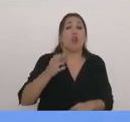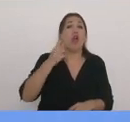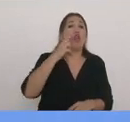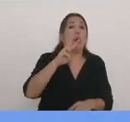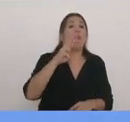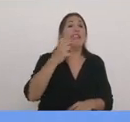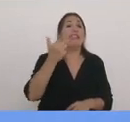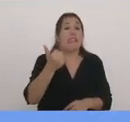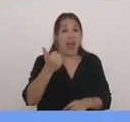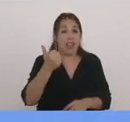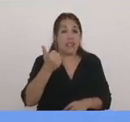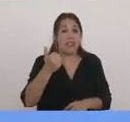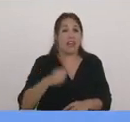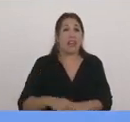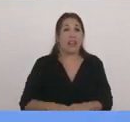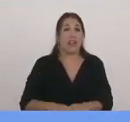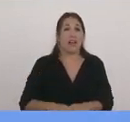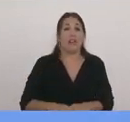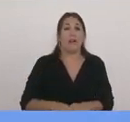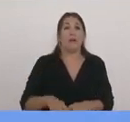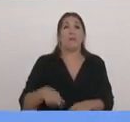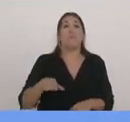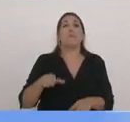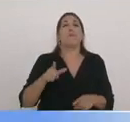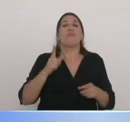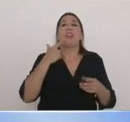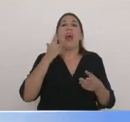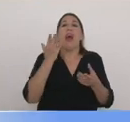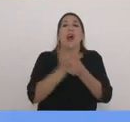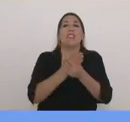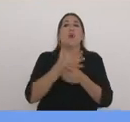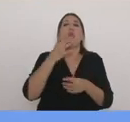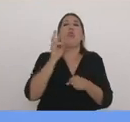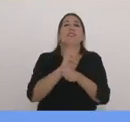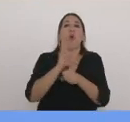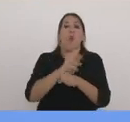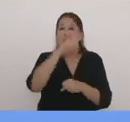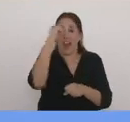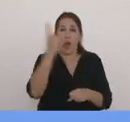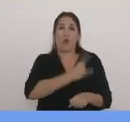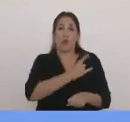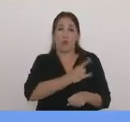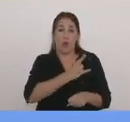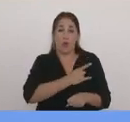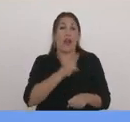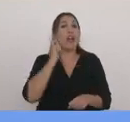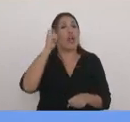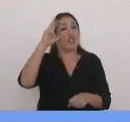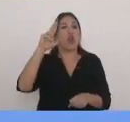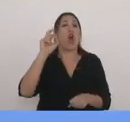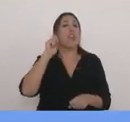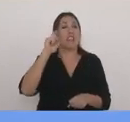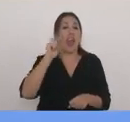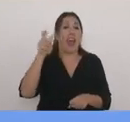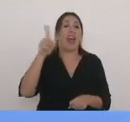2006, en el Archivo de Seguridad Nacional de la Universidad de Georgetown, en